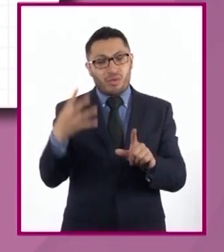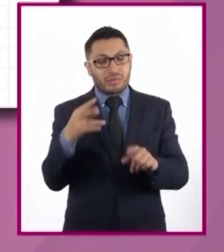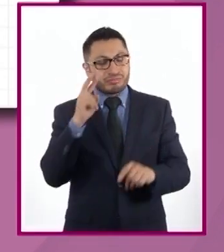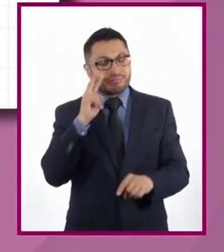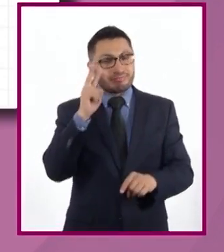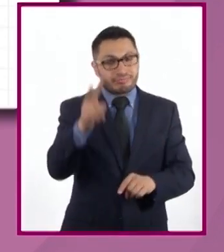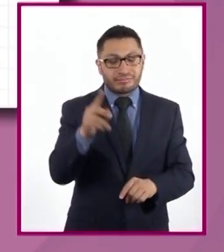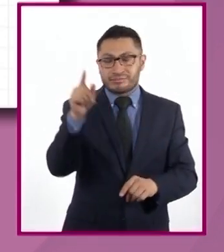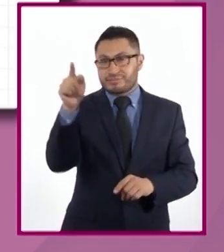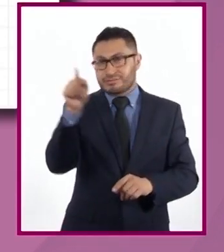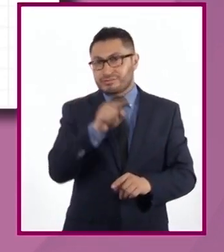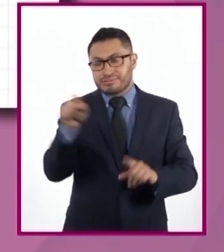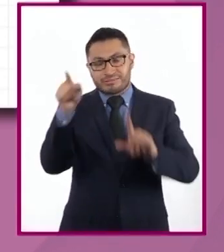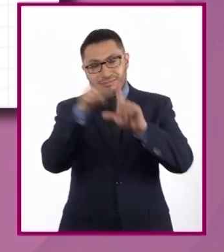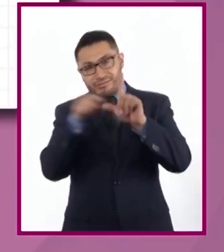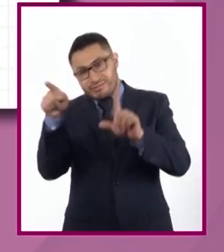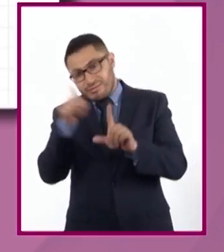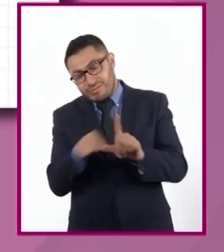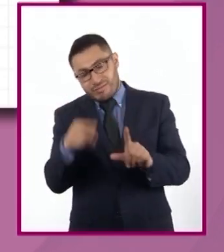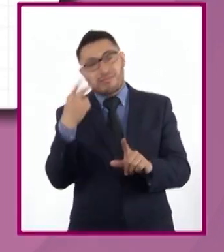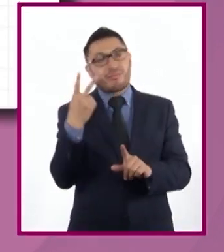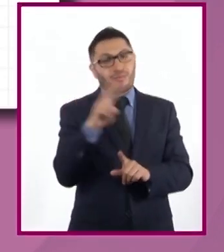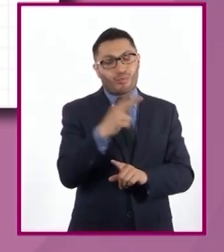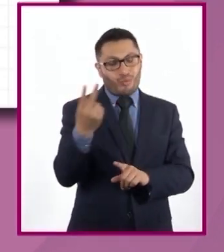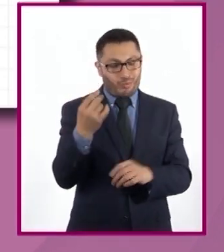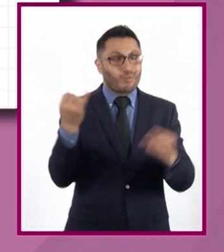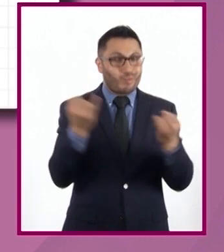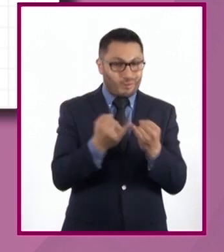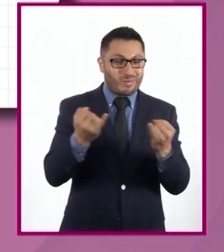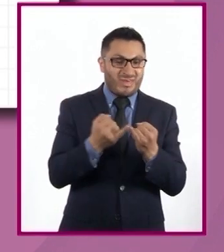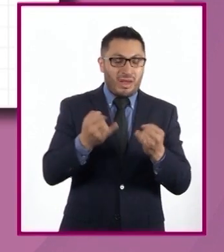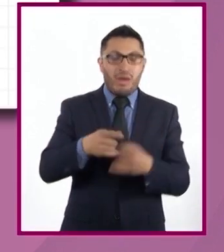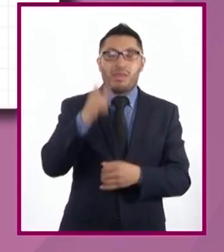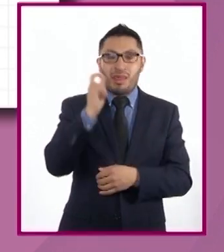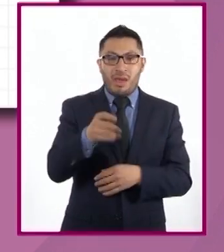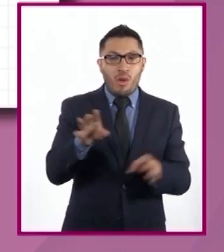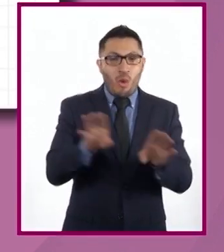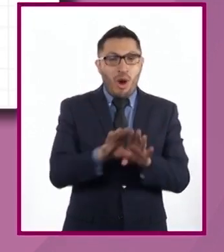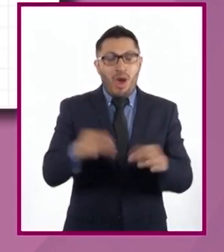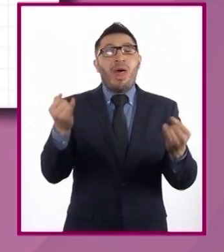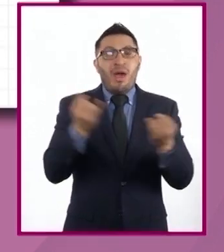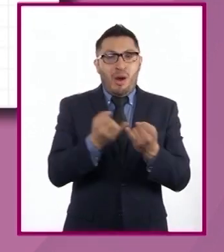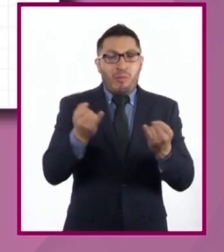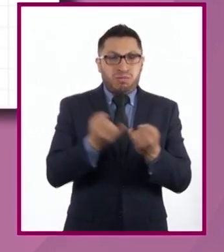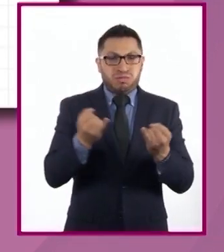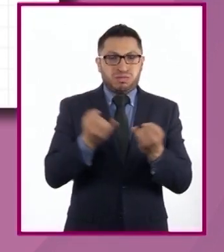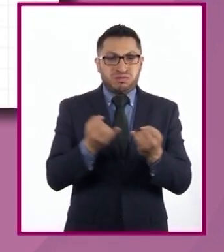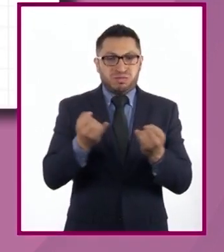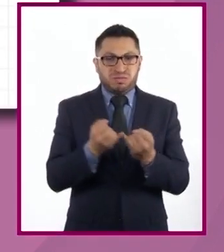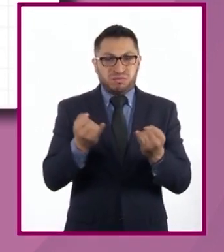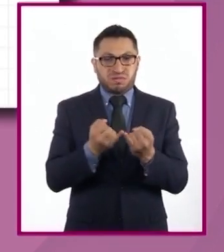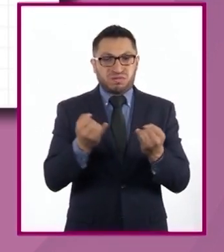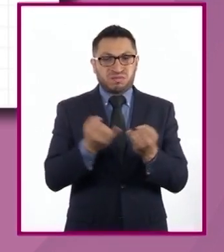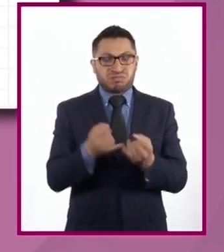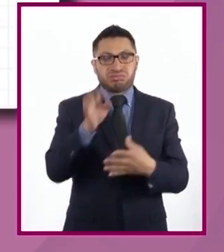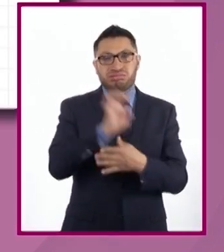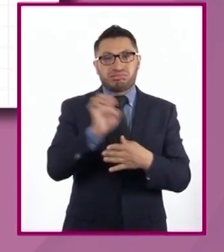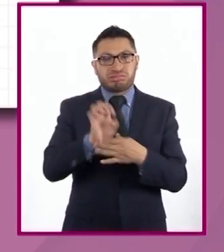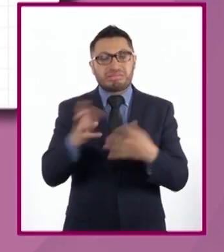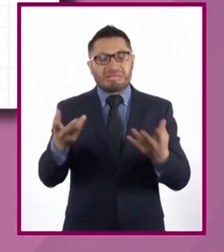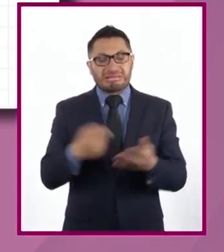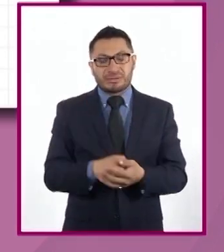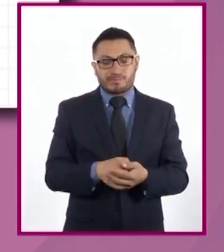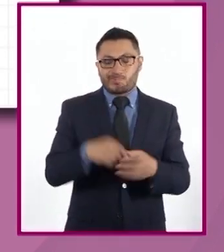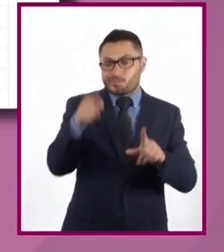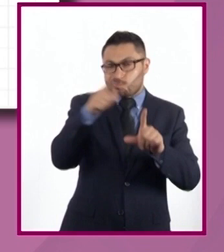cómo los ángulos corresponden en las dos figuras, es decir, son iguales. Entonces,